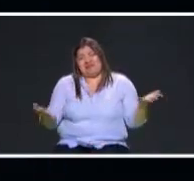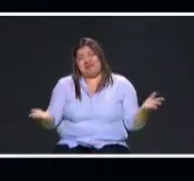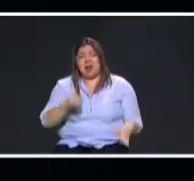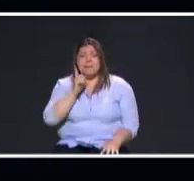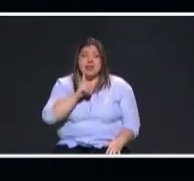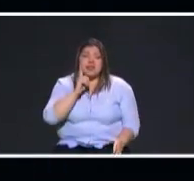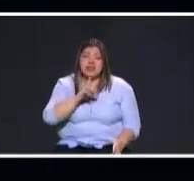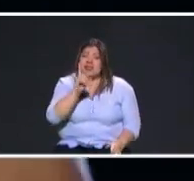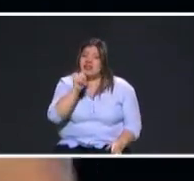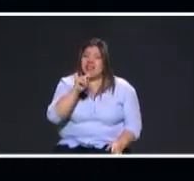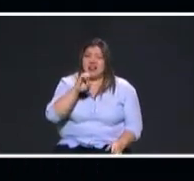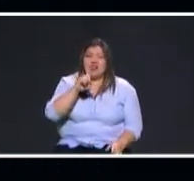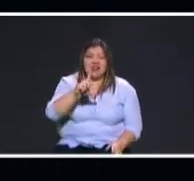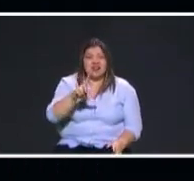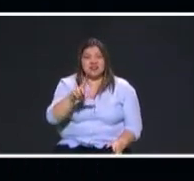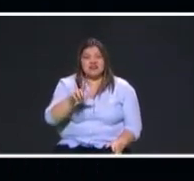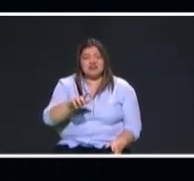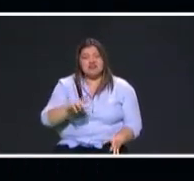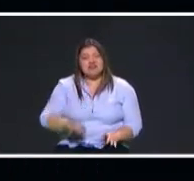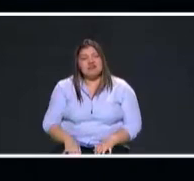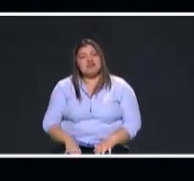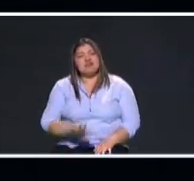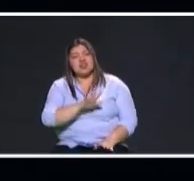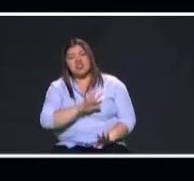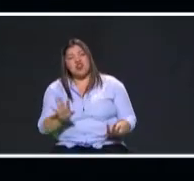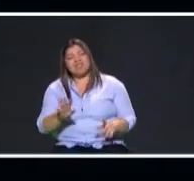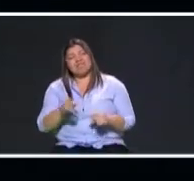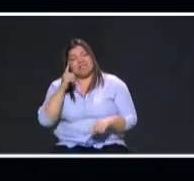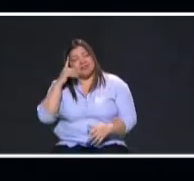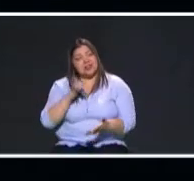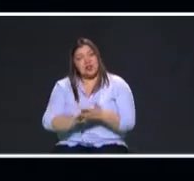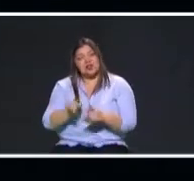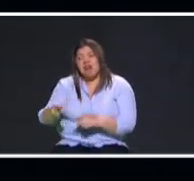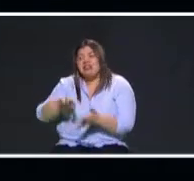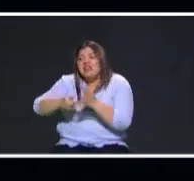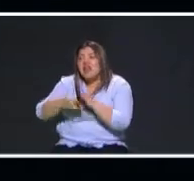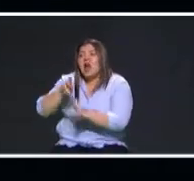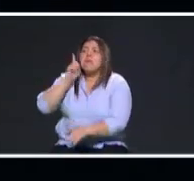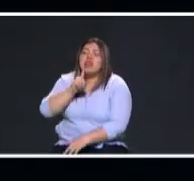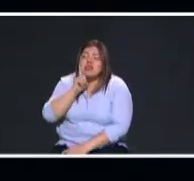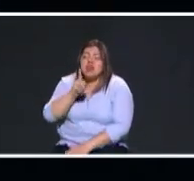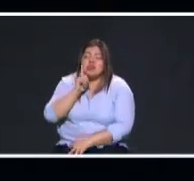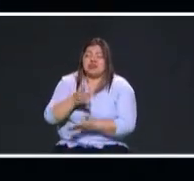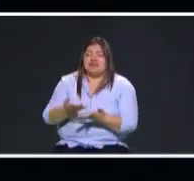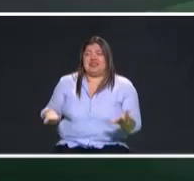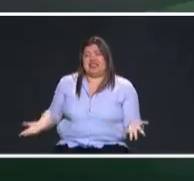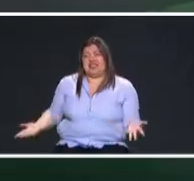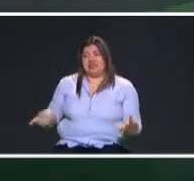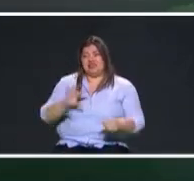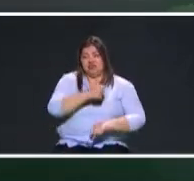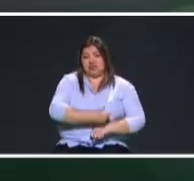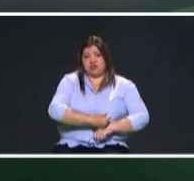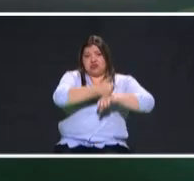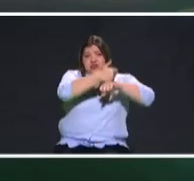mentir daniel no lo atacan lo que pasa hacer y prometo y ellos hacen muchas mentiras por ejemplo no sabemos si el gerente de